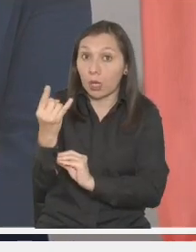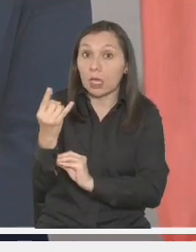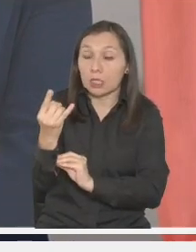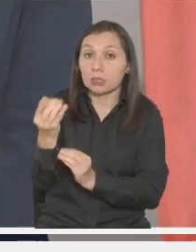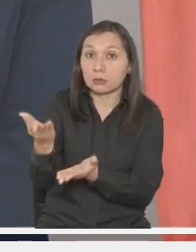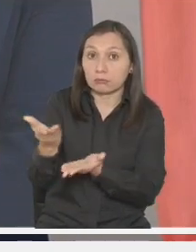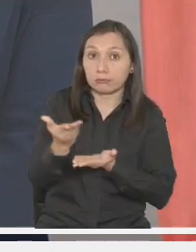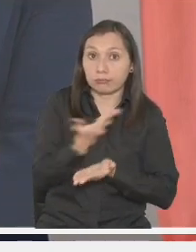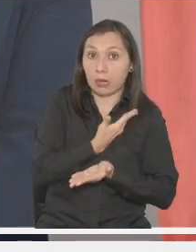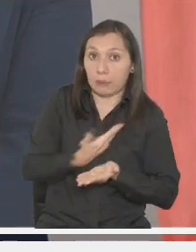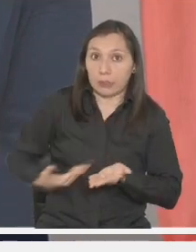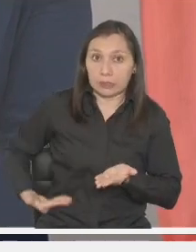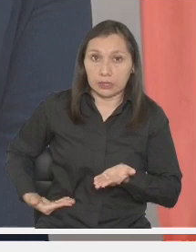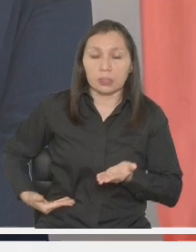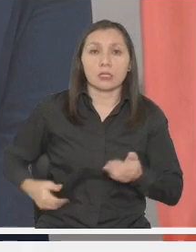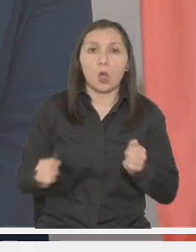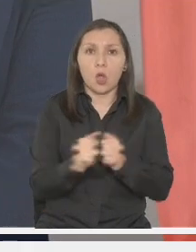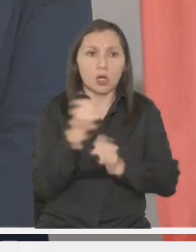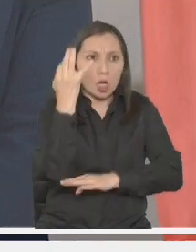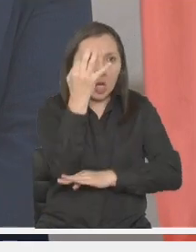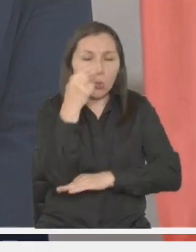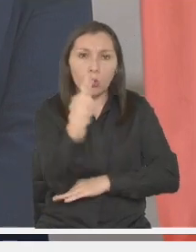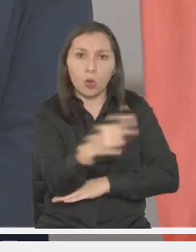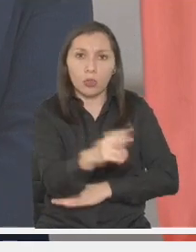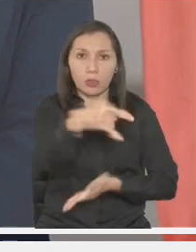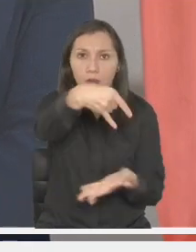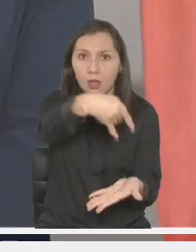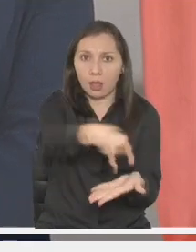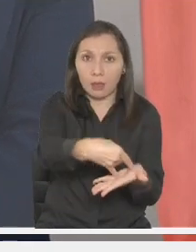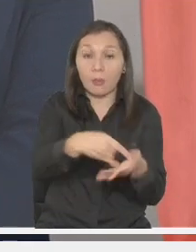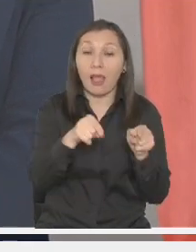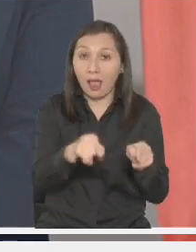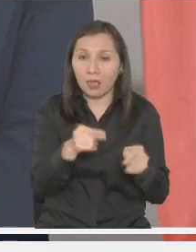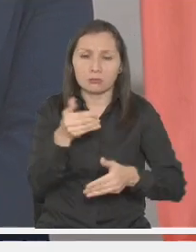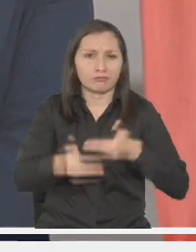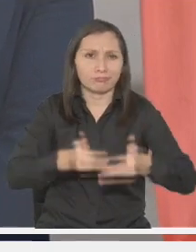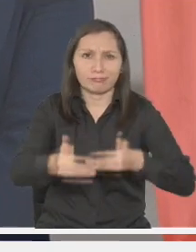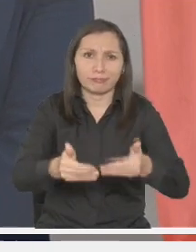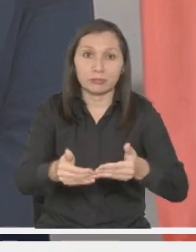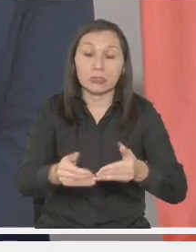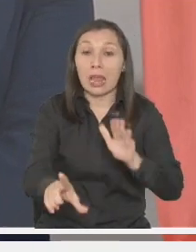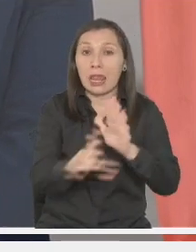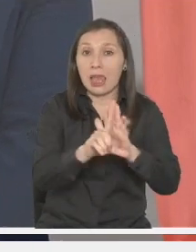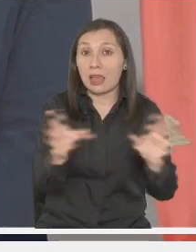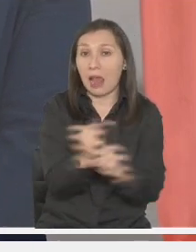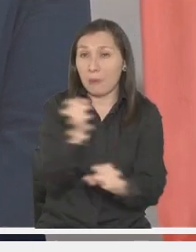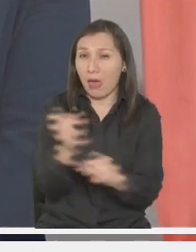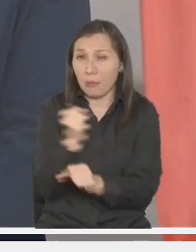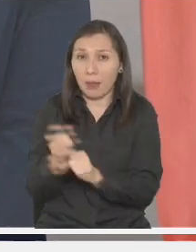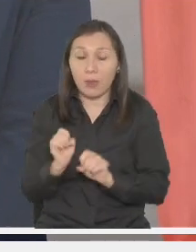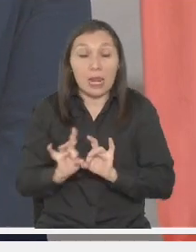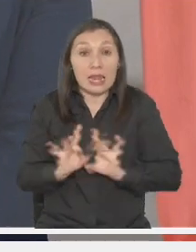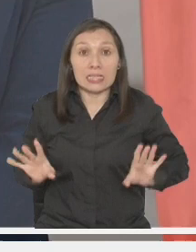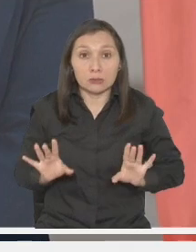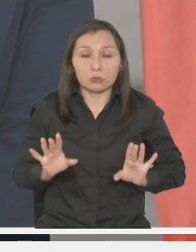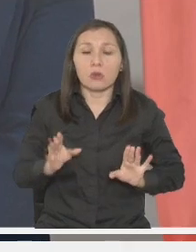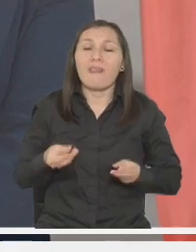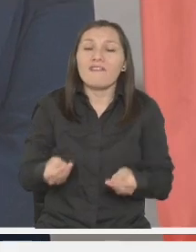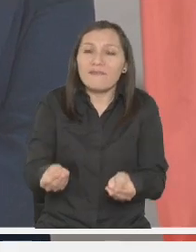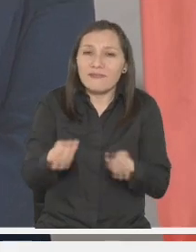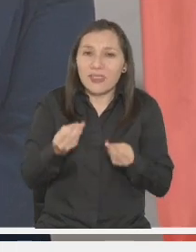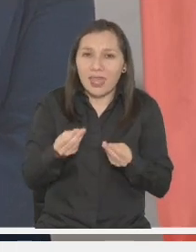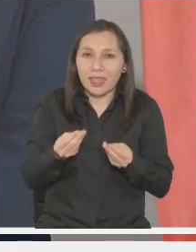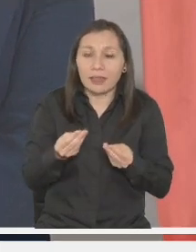pone el Ejecutivo con las sesiones que acuerda el Parlamento y de esa manera no solo saquemos las leyes rápido, sino que las saquemos